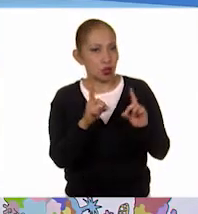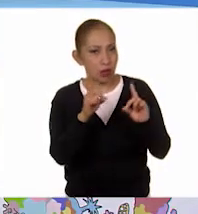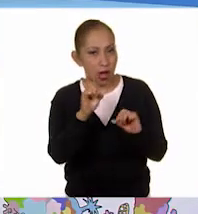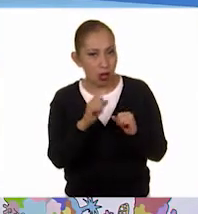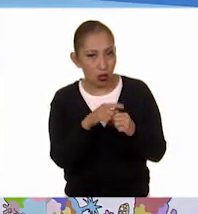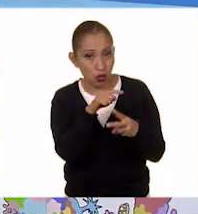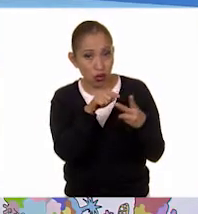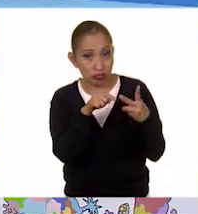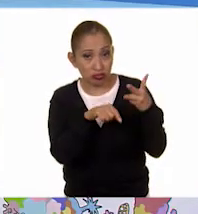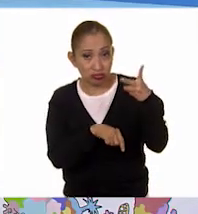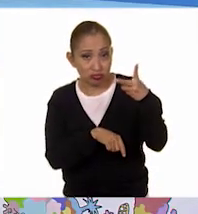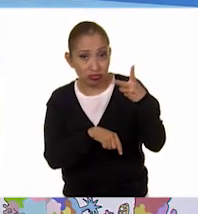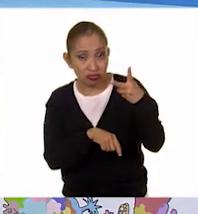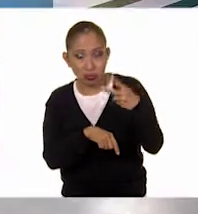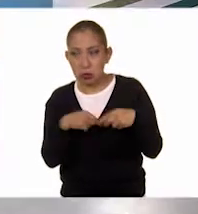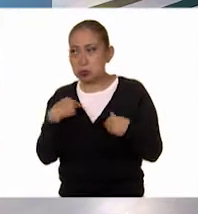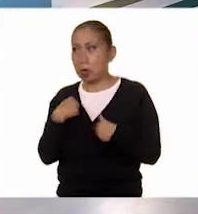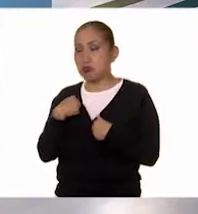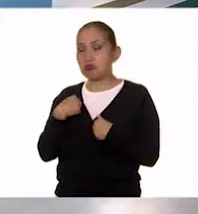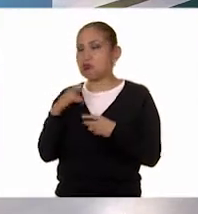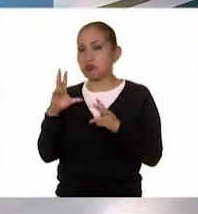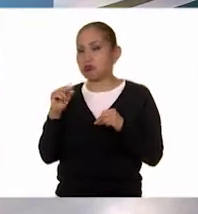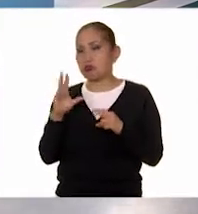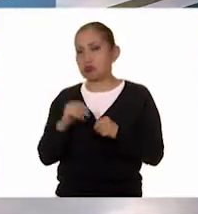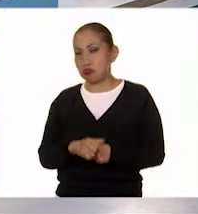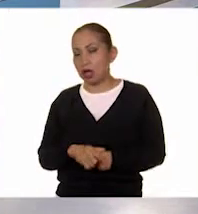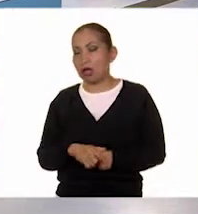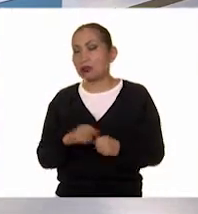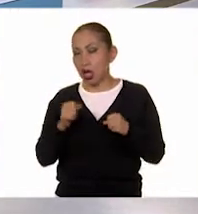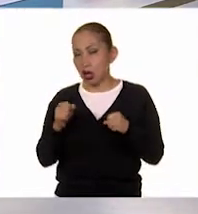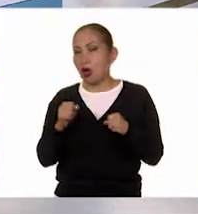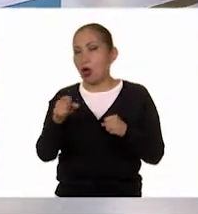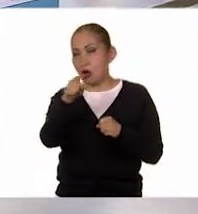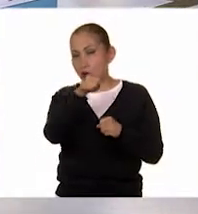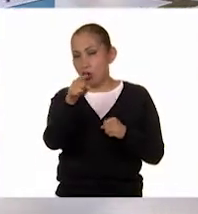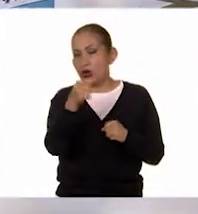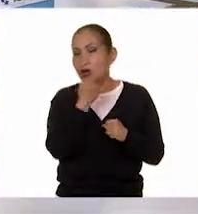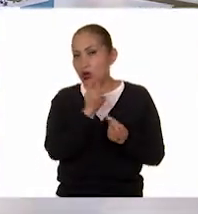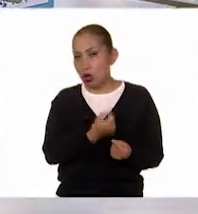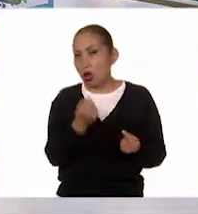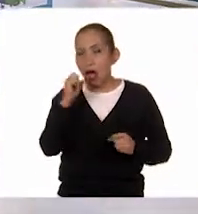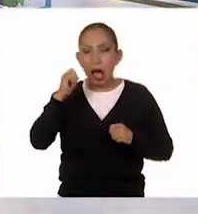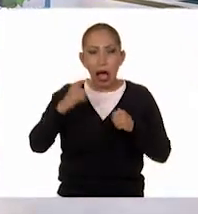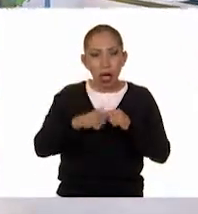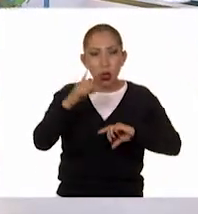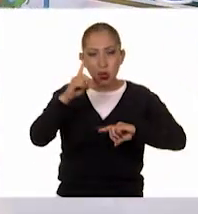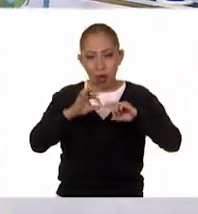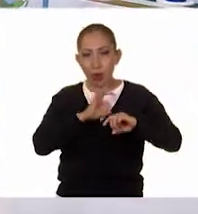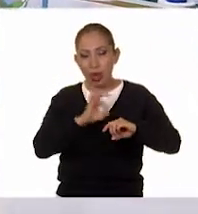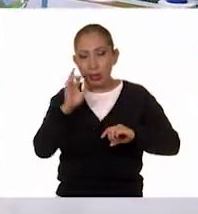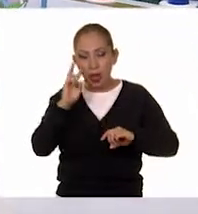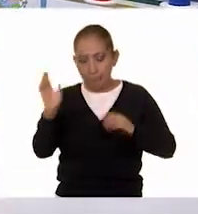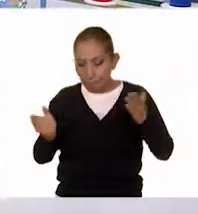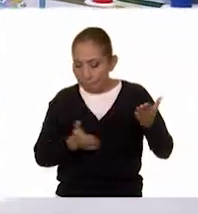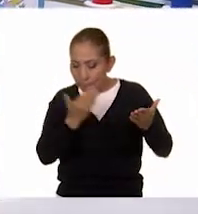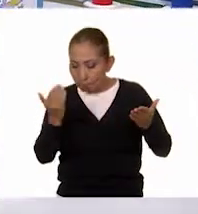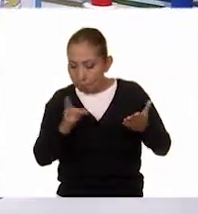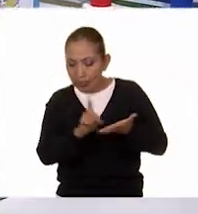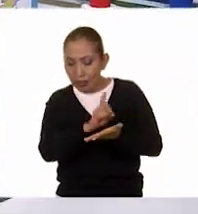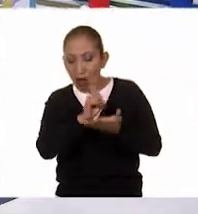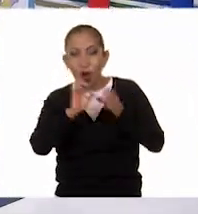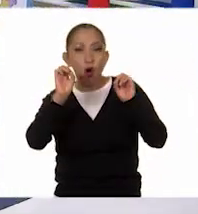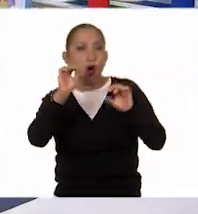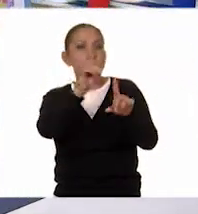al respecto? Por mi parte, no, Gaby. Y seguro que si las y los niños tienen una, pues podrán consultar su diccionario o